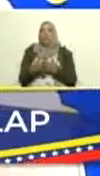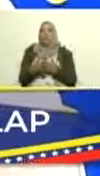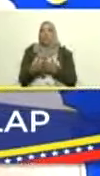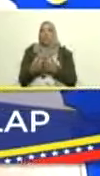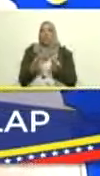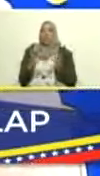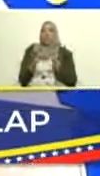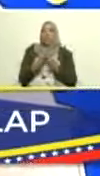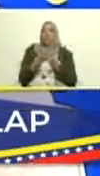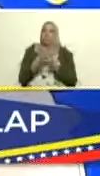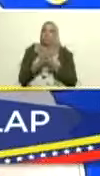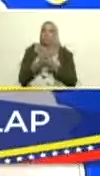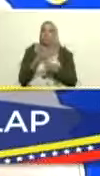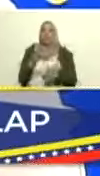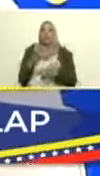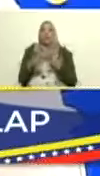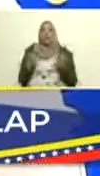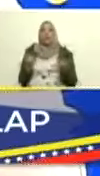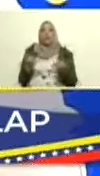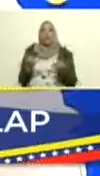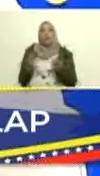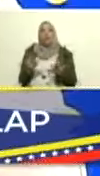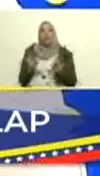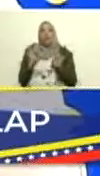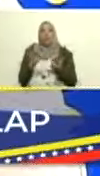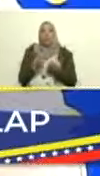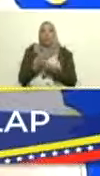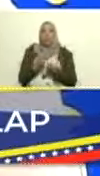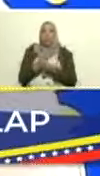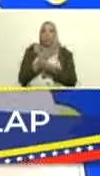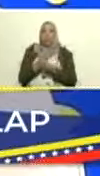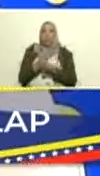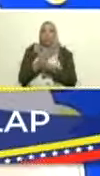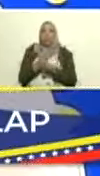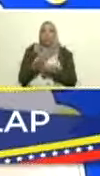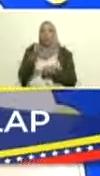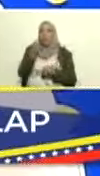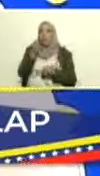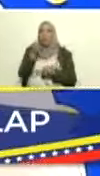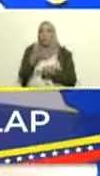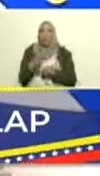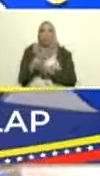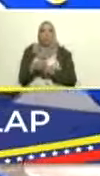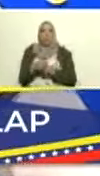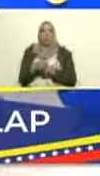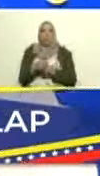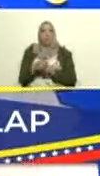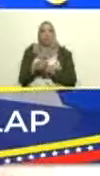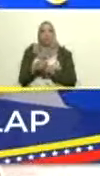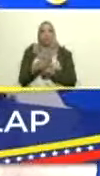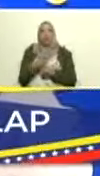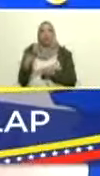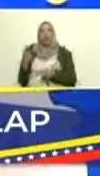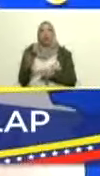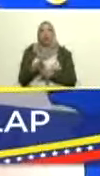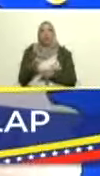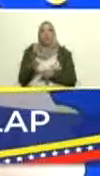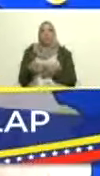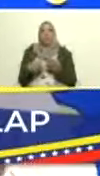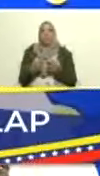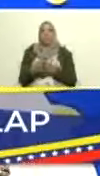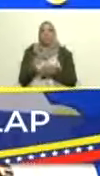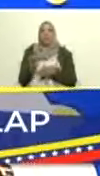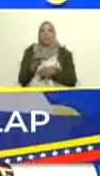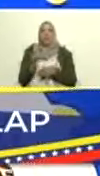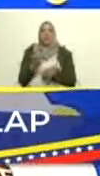contra los bienes esenciales para la vida y especialmente los alimentos, que utilizaron como instrumento